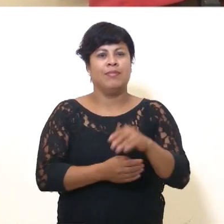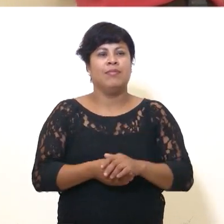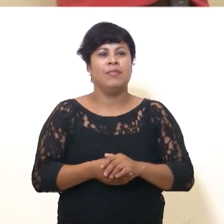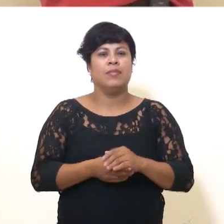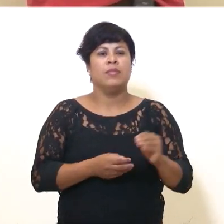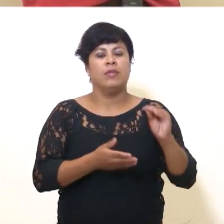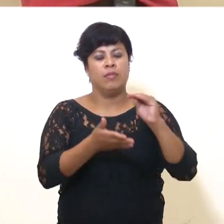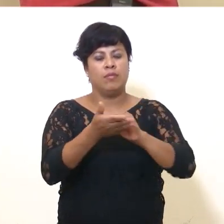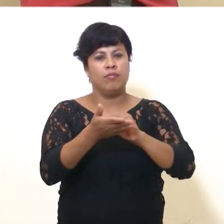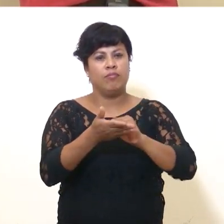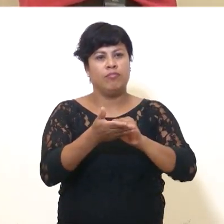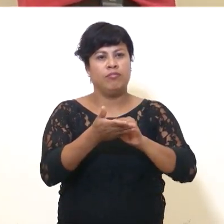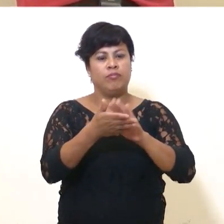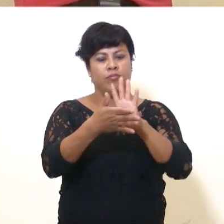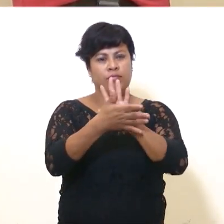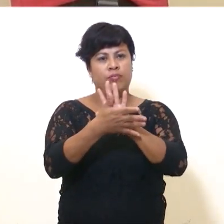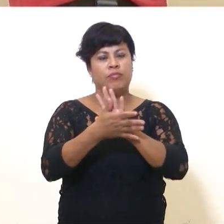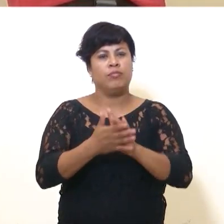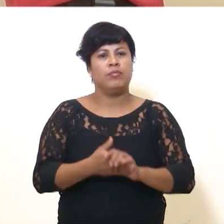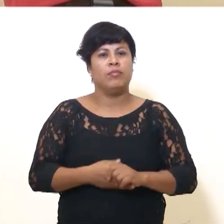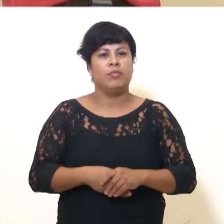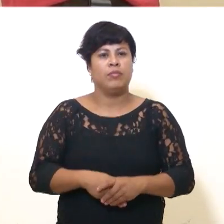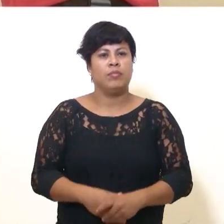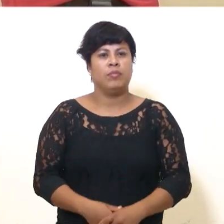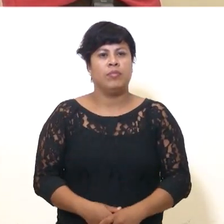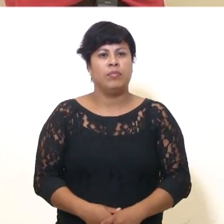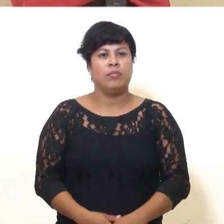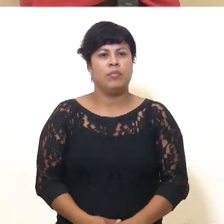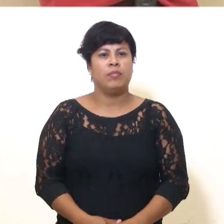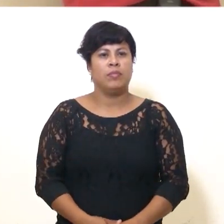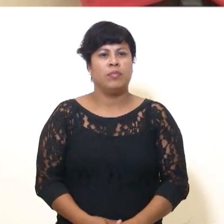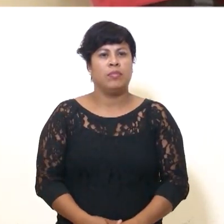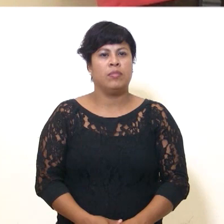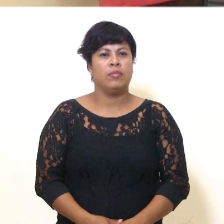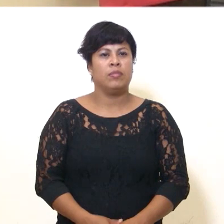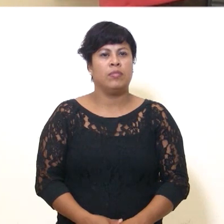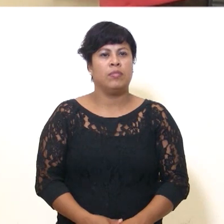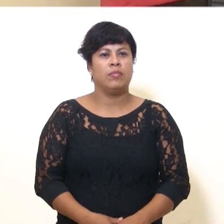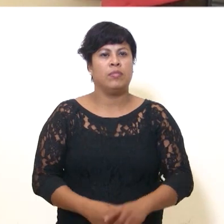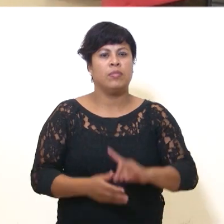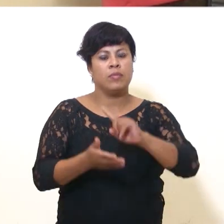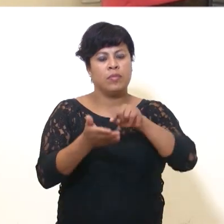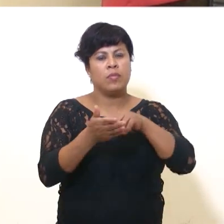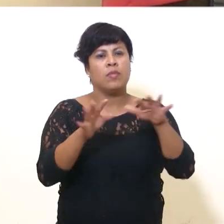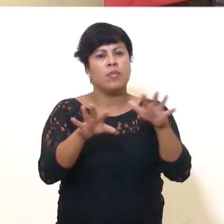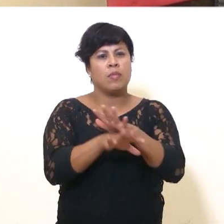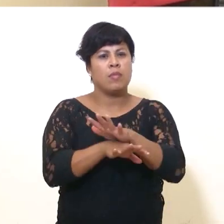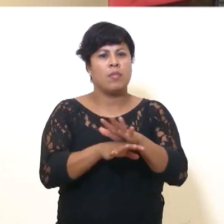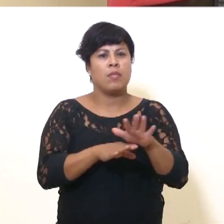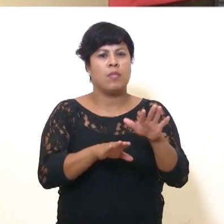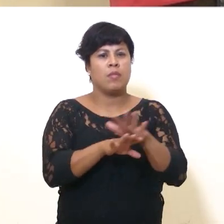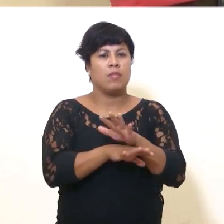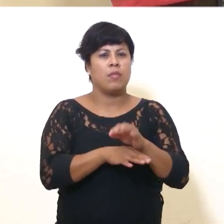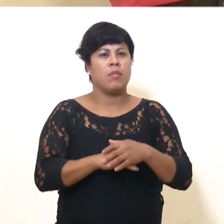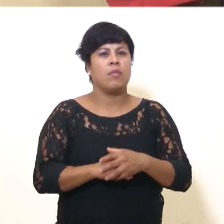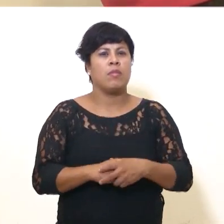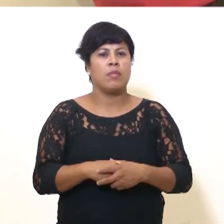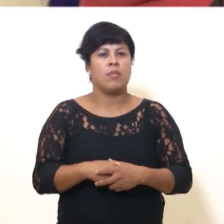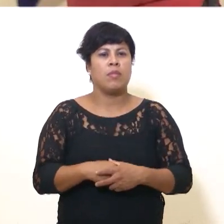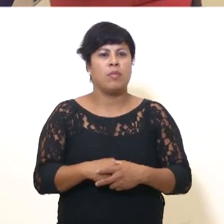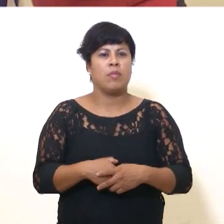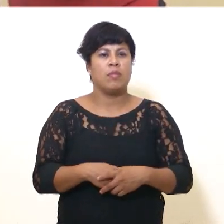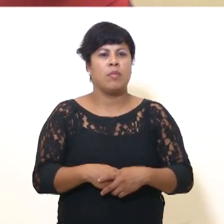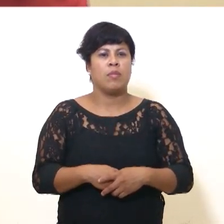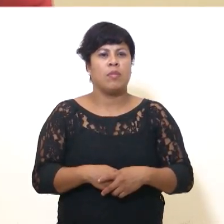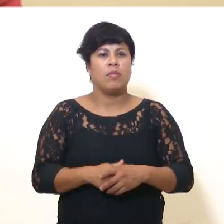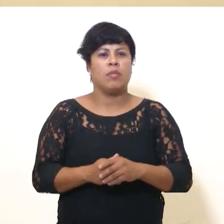así es. Y lo vamos a acomodar por aquí. ¡Ay, estos pobrecillos! Vamos a cambiarlos de lugar para que no se sientan